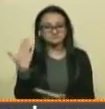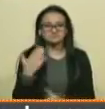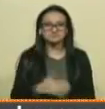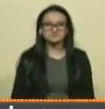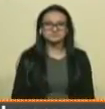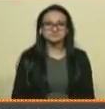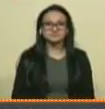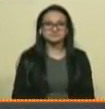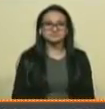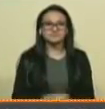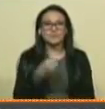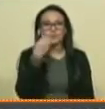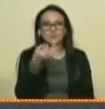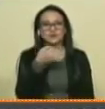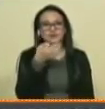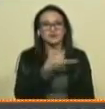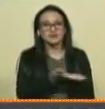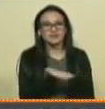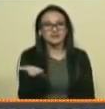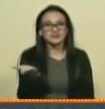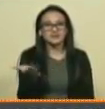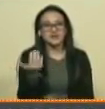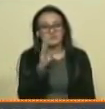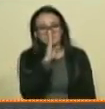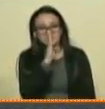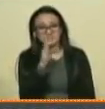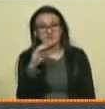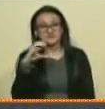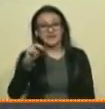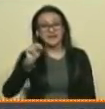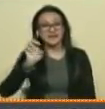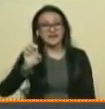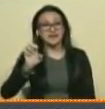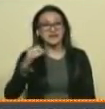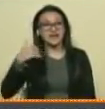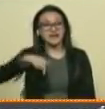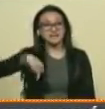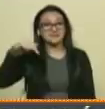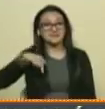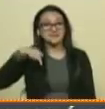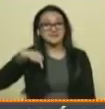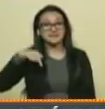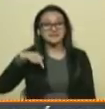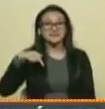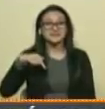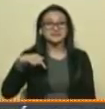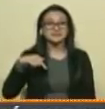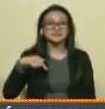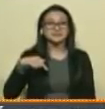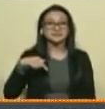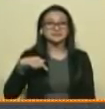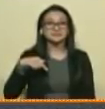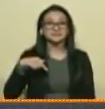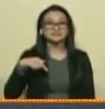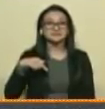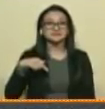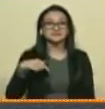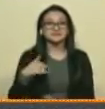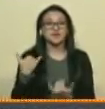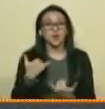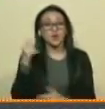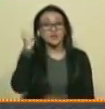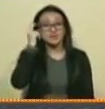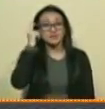buenas tardes, Barry. Nosotros estamos en vivo y directo desde el Consejo Nacional Electoral y el día de hoy ha sido un día